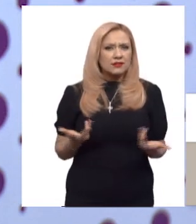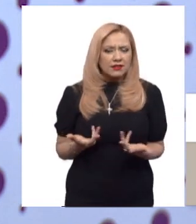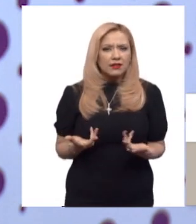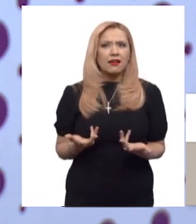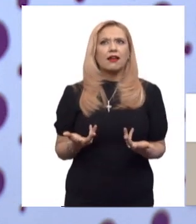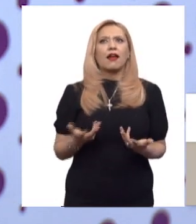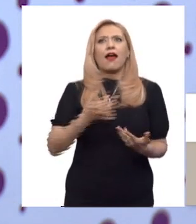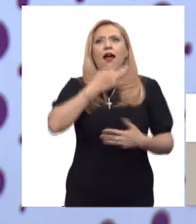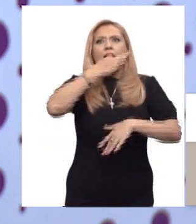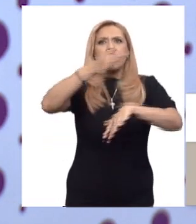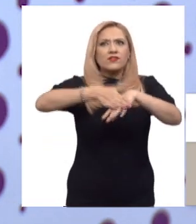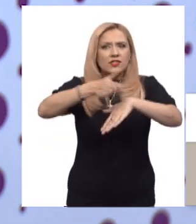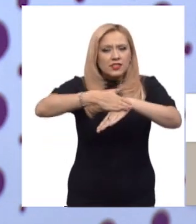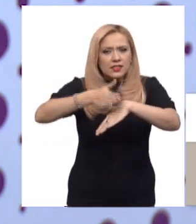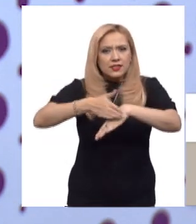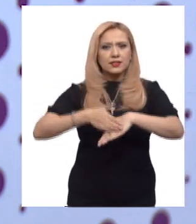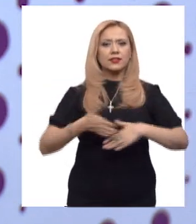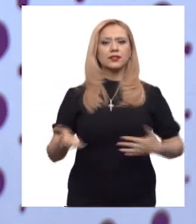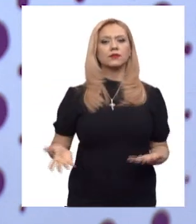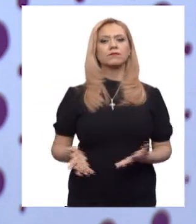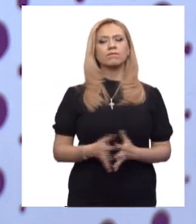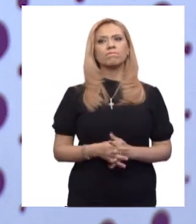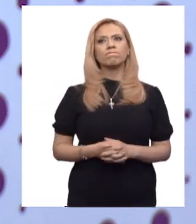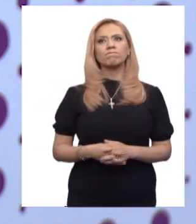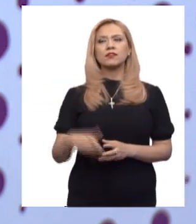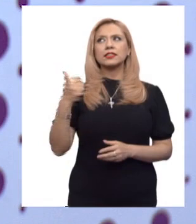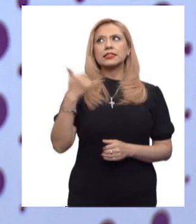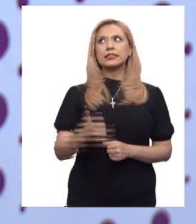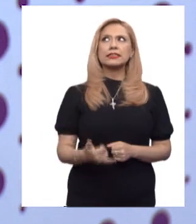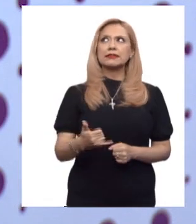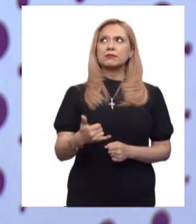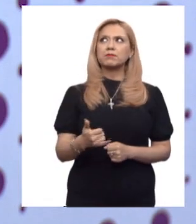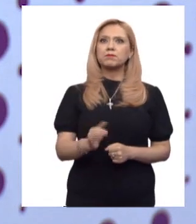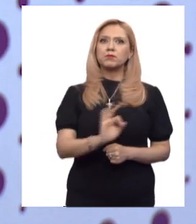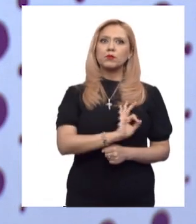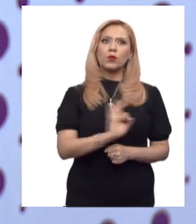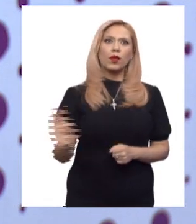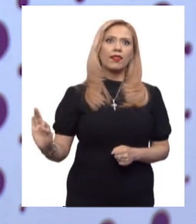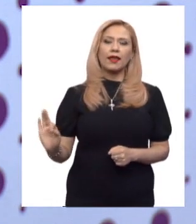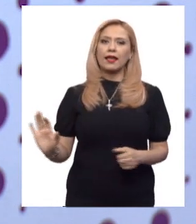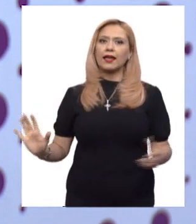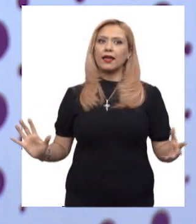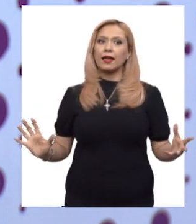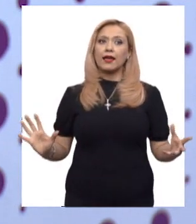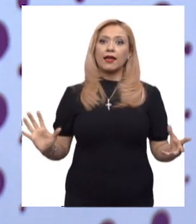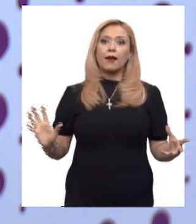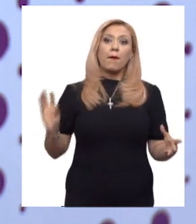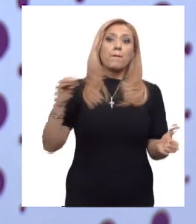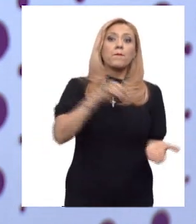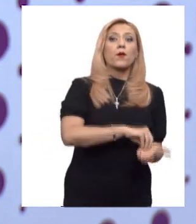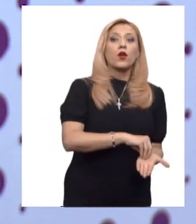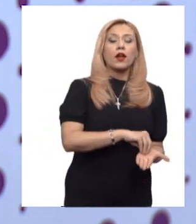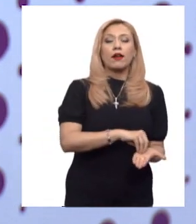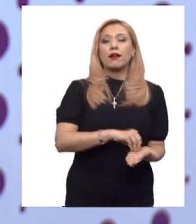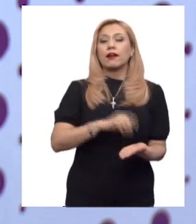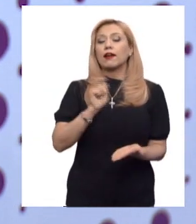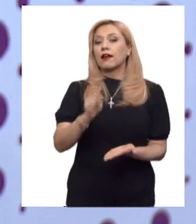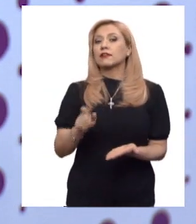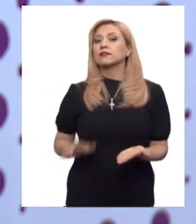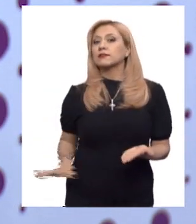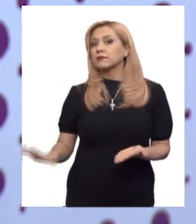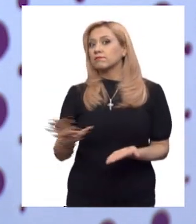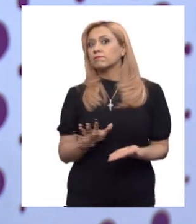de alertadores y alertadoras, y también justo que se pueda poder integrar una política integral, como bien lo decía